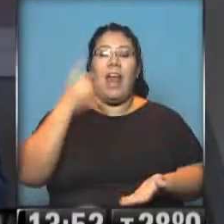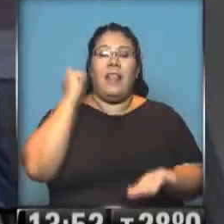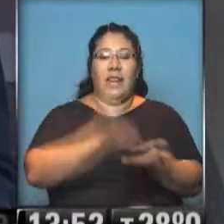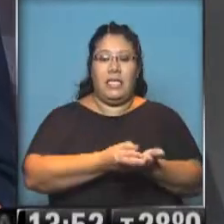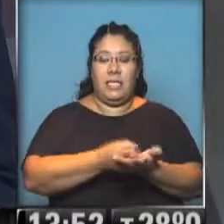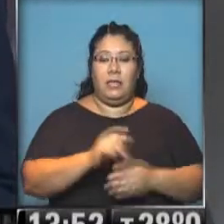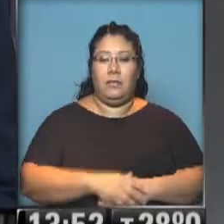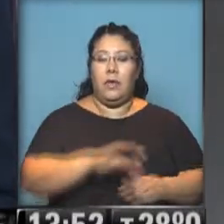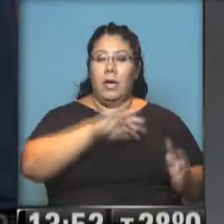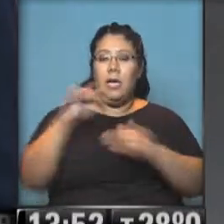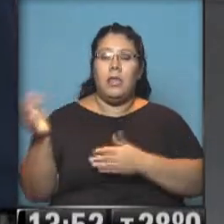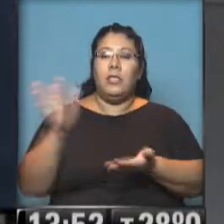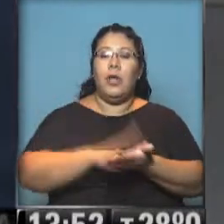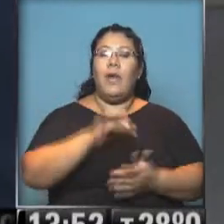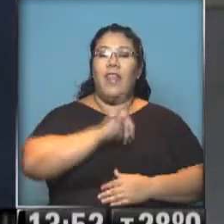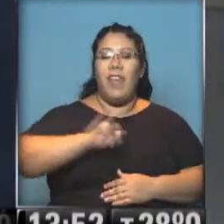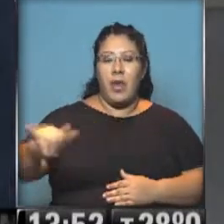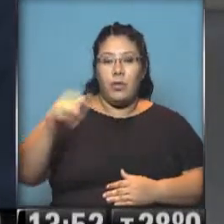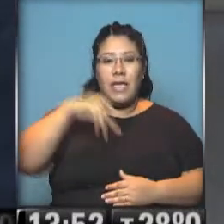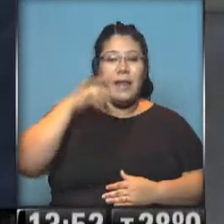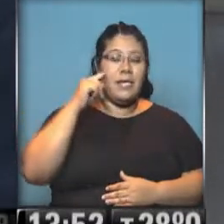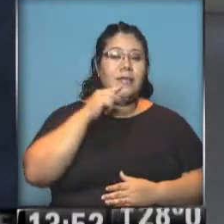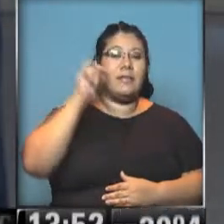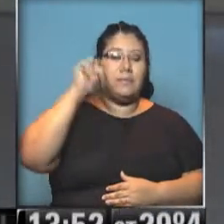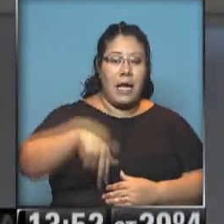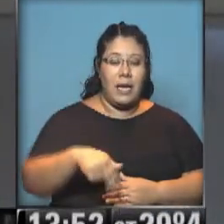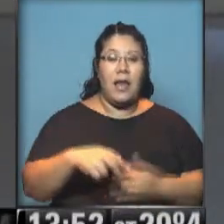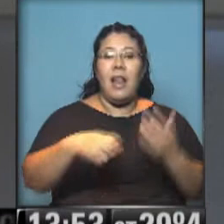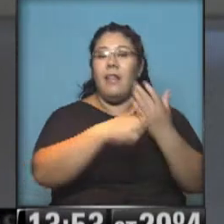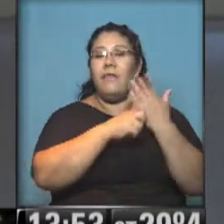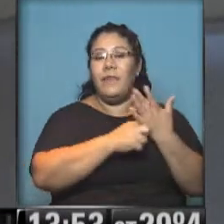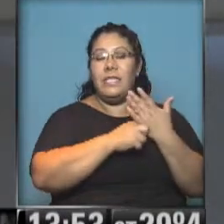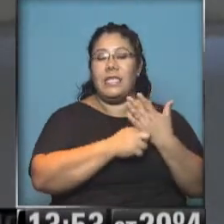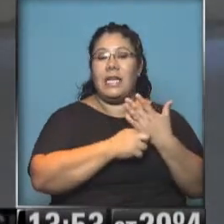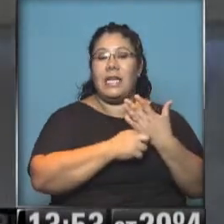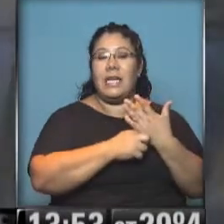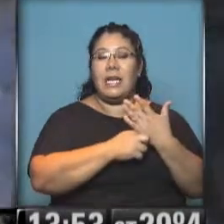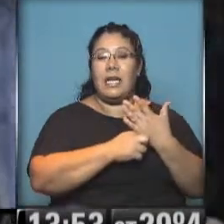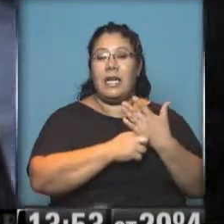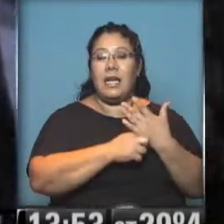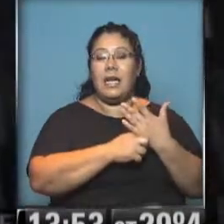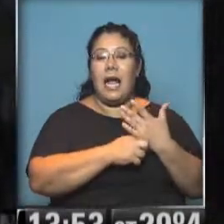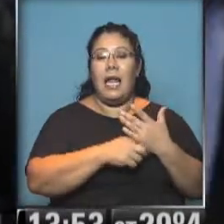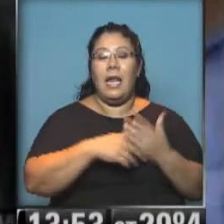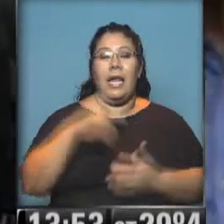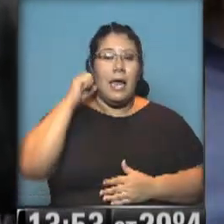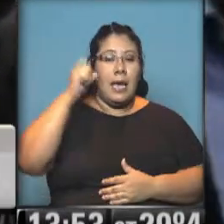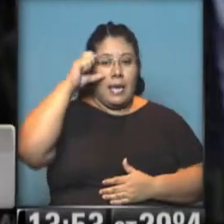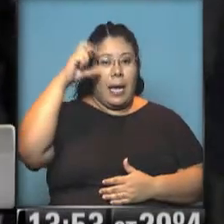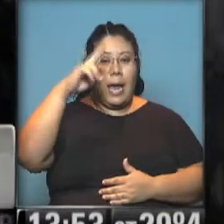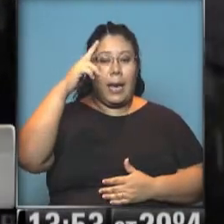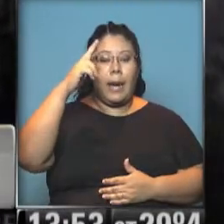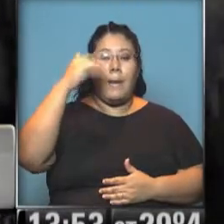Y respecto de la denuncia del fiscal Alberto Nisman, el fiscal ante la Cámara Germán Moldes